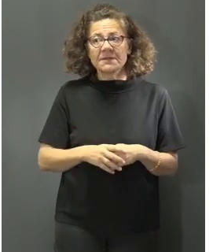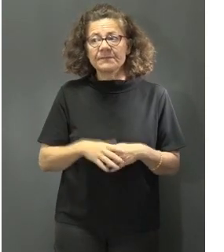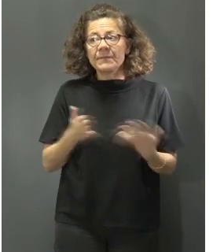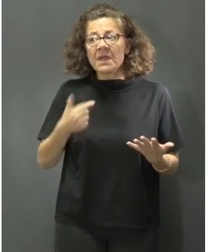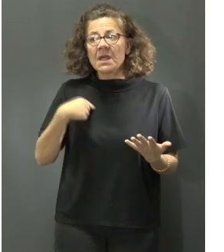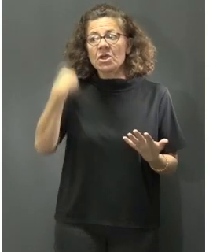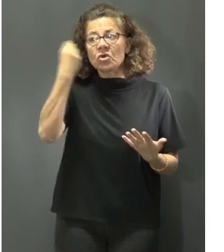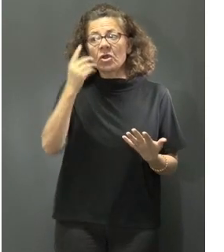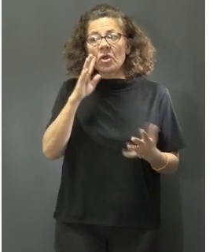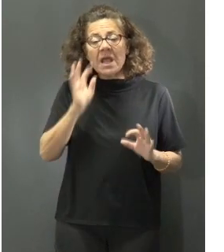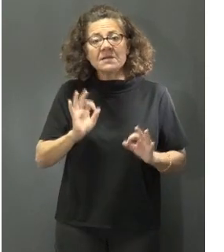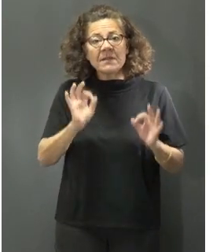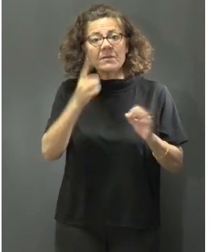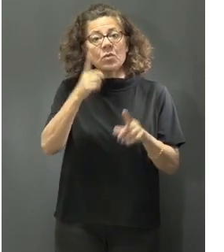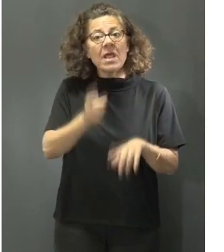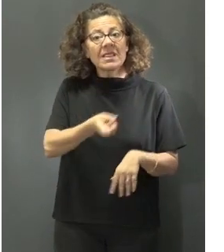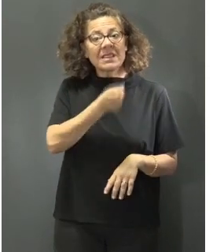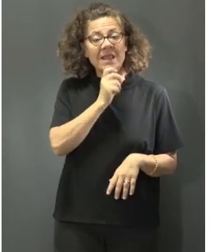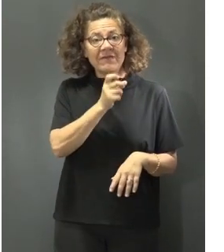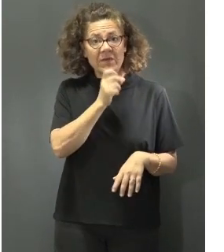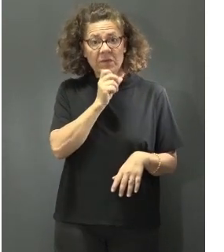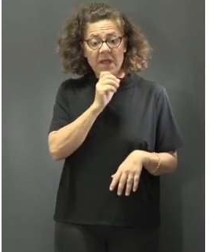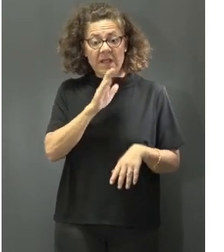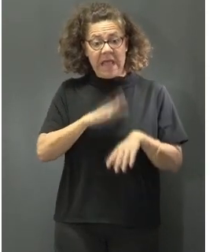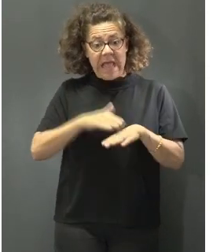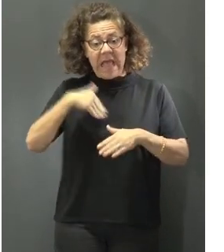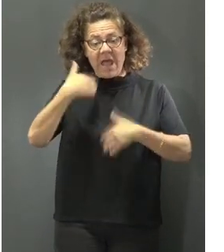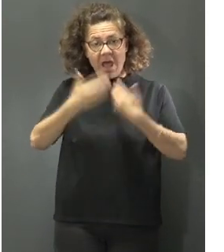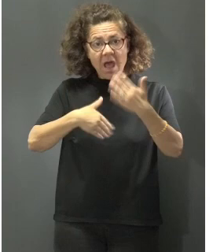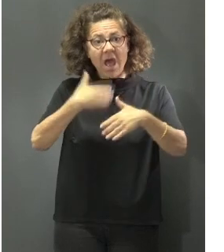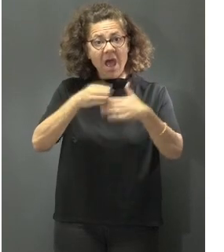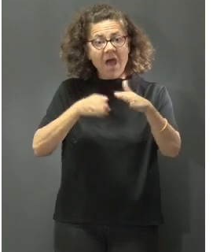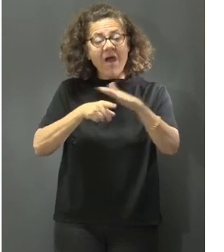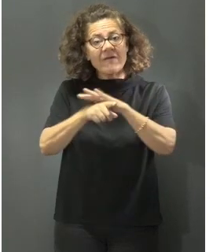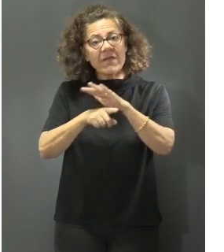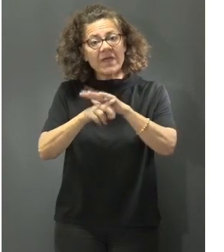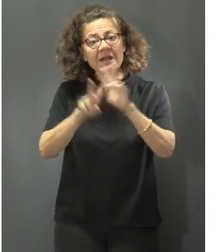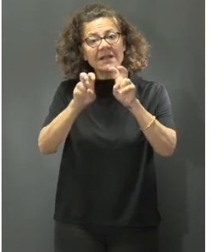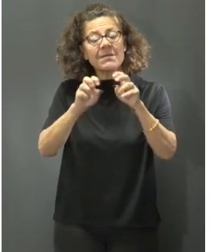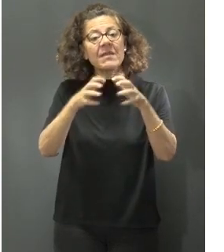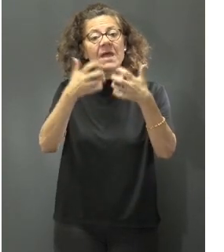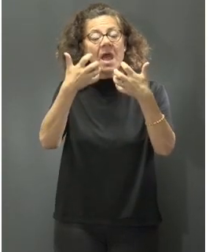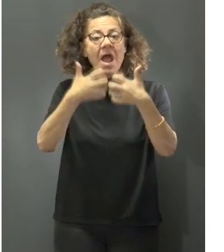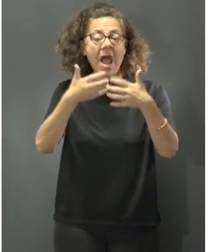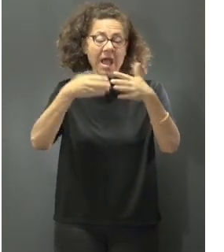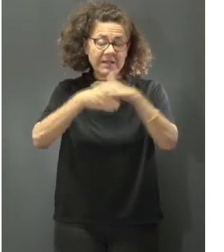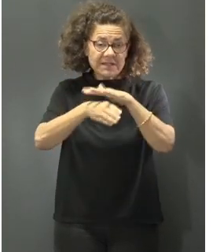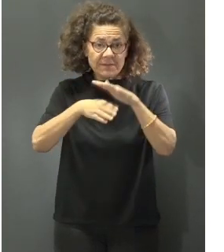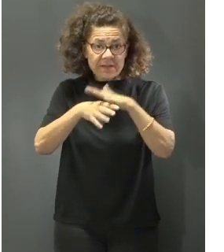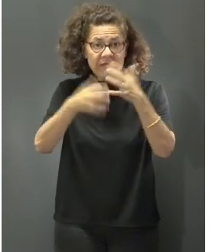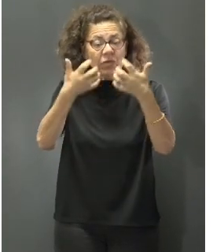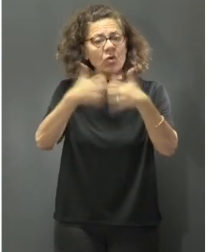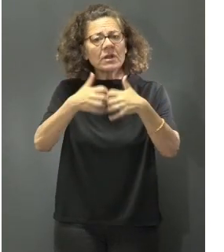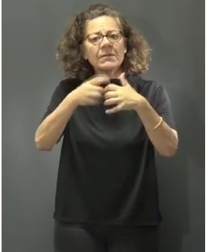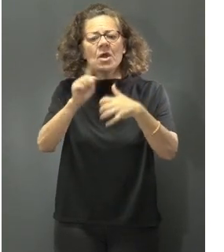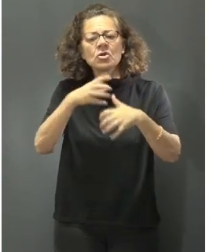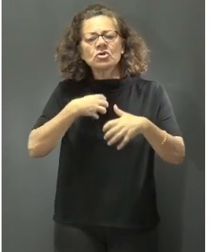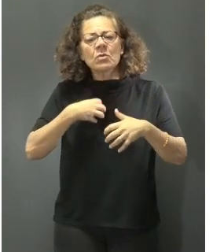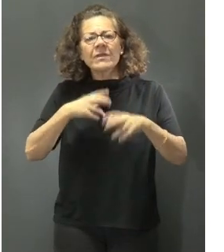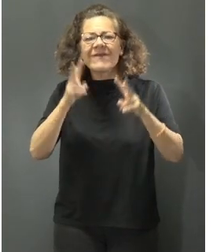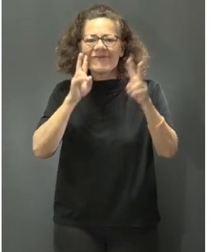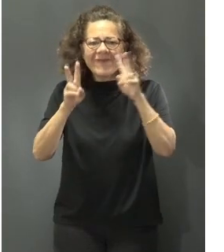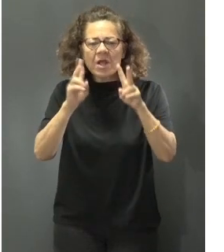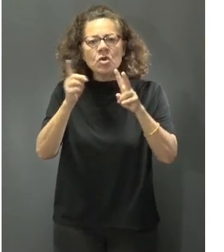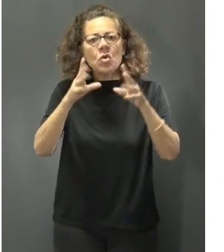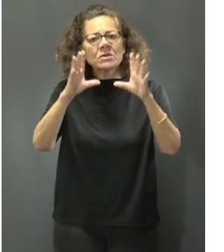creo que precisamente una de las dificultades para avanzar en todo lo que se refiere a accesibilidad cognitiva es que es menos tangible, menos visible,